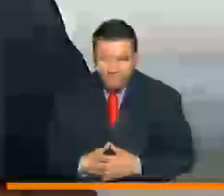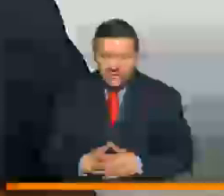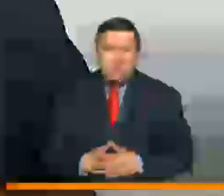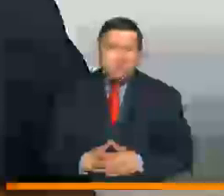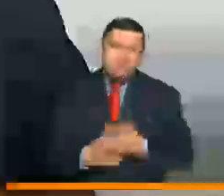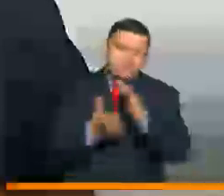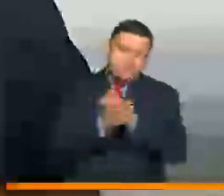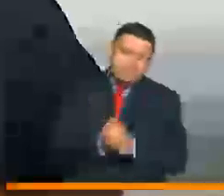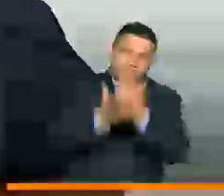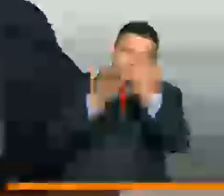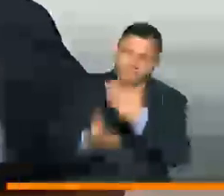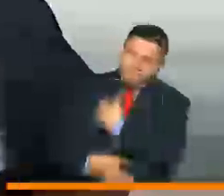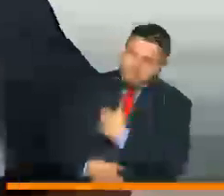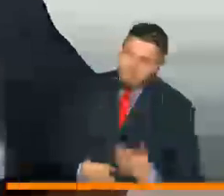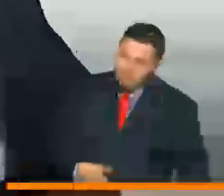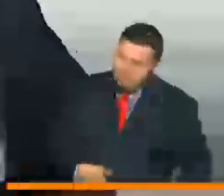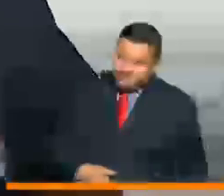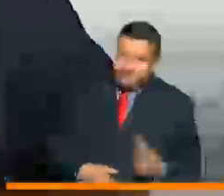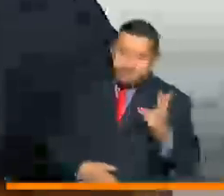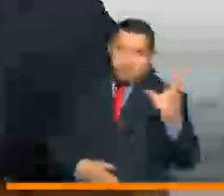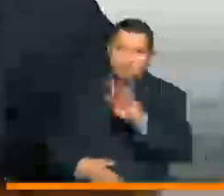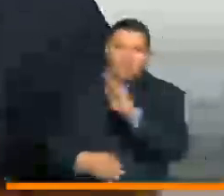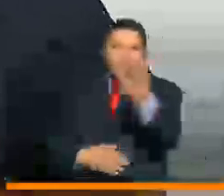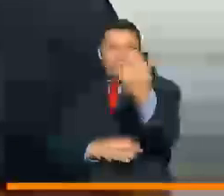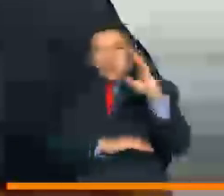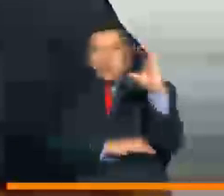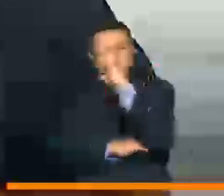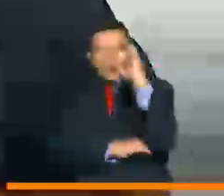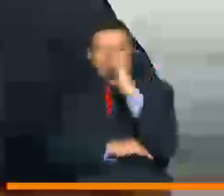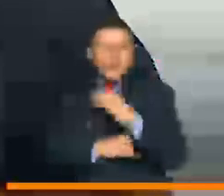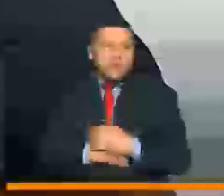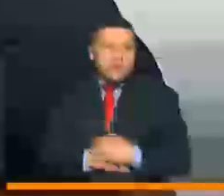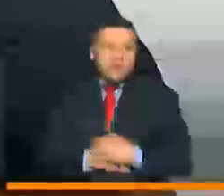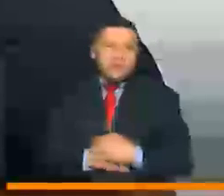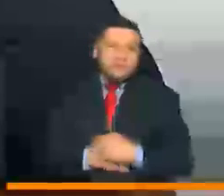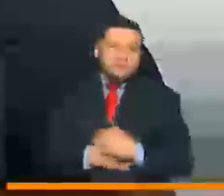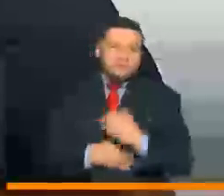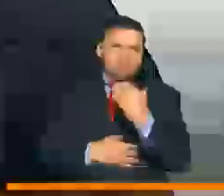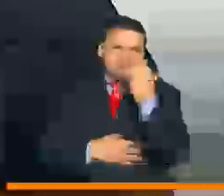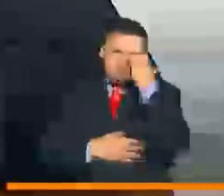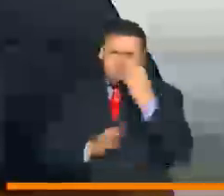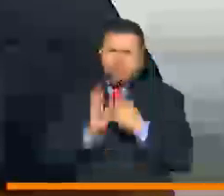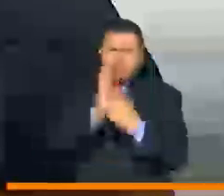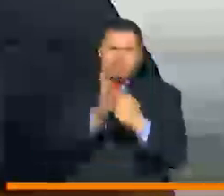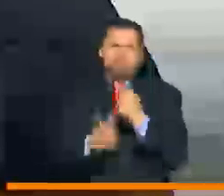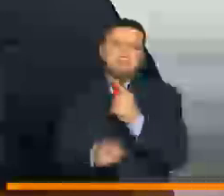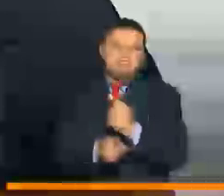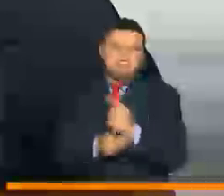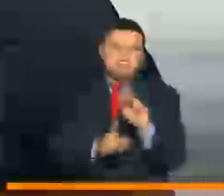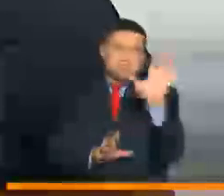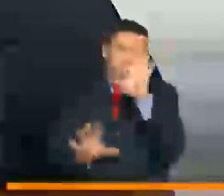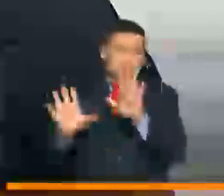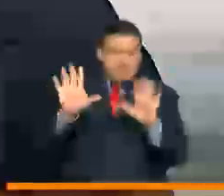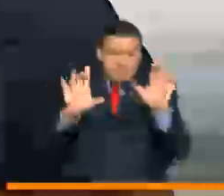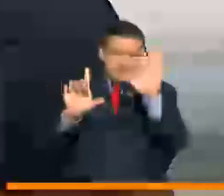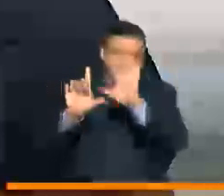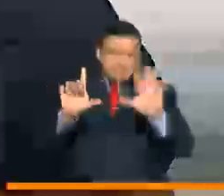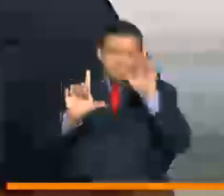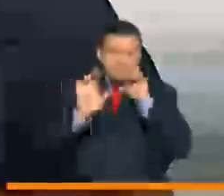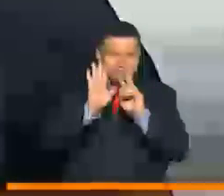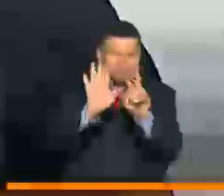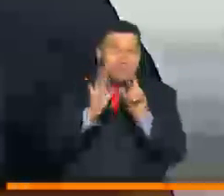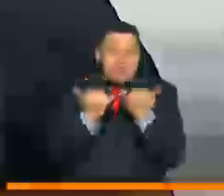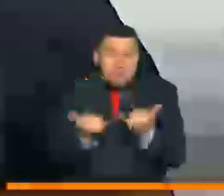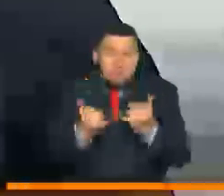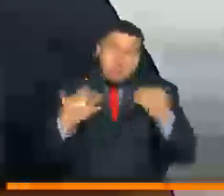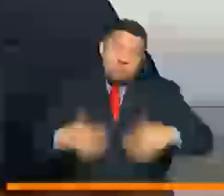Un saludo para usted, señor presidente, y para todos los colombianos. Como lo presenta efectivamente el video, estamos en una situación